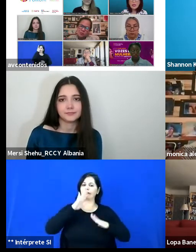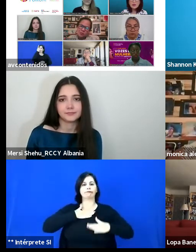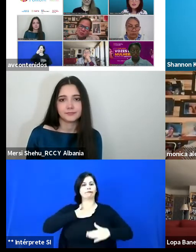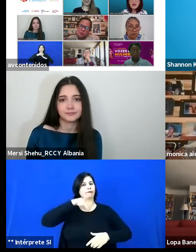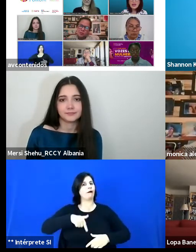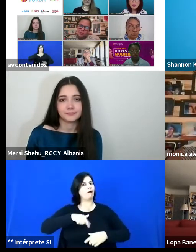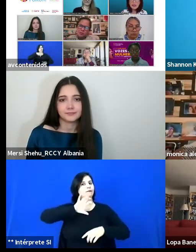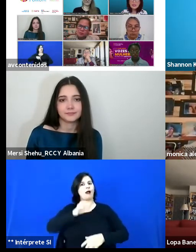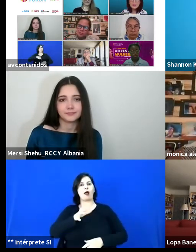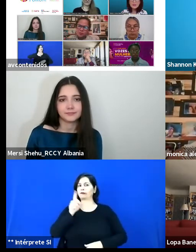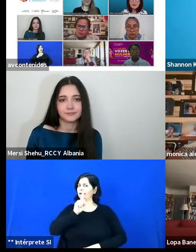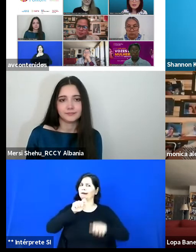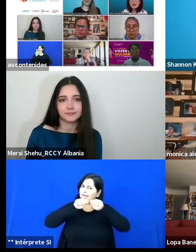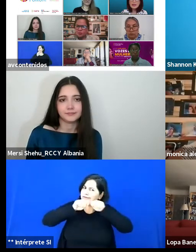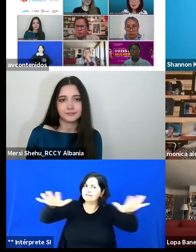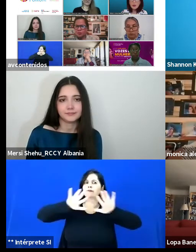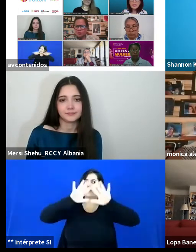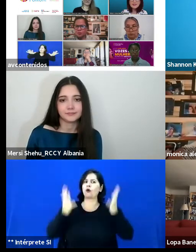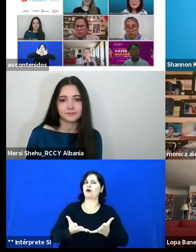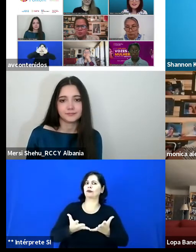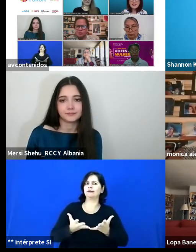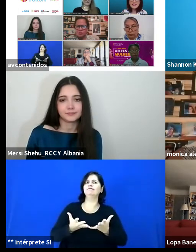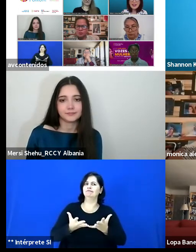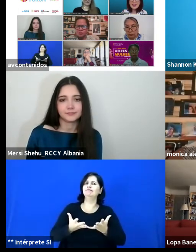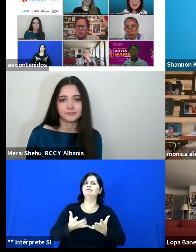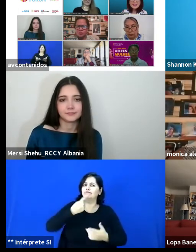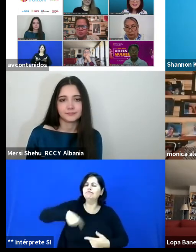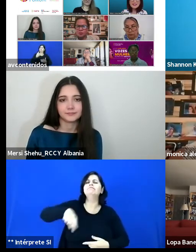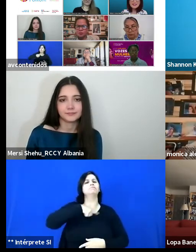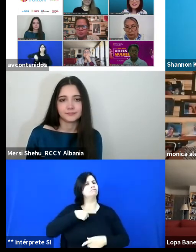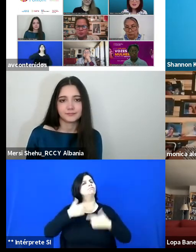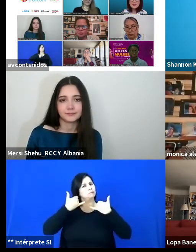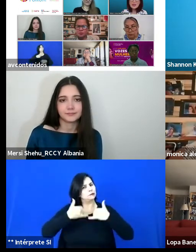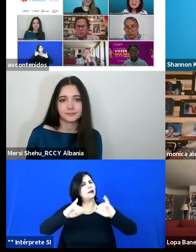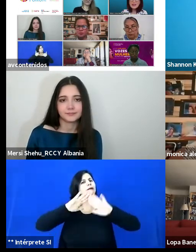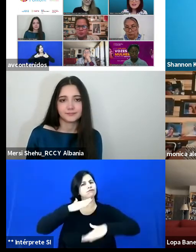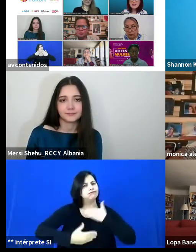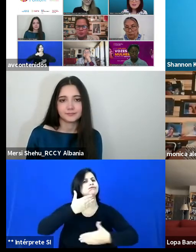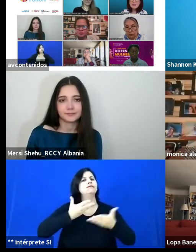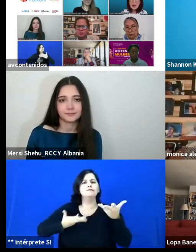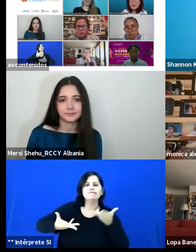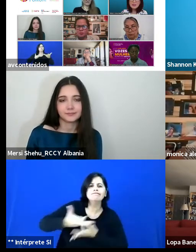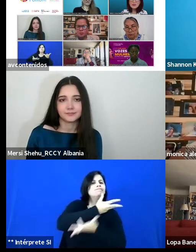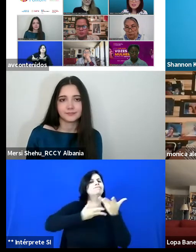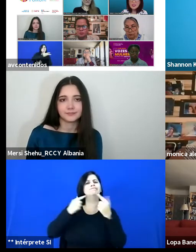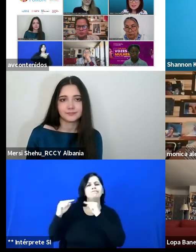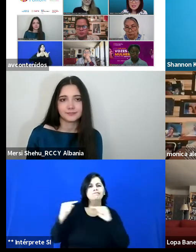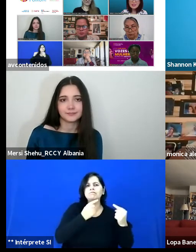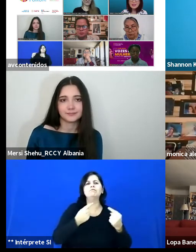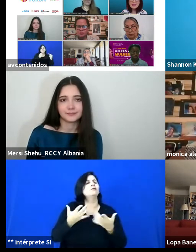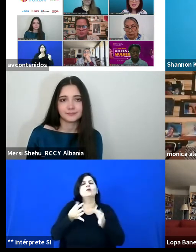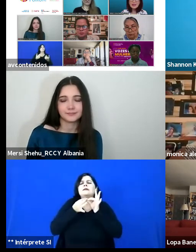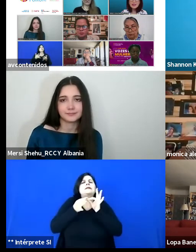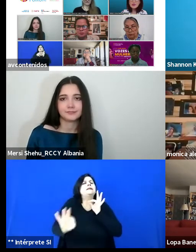acogernos a todas, las jóvenes, las grandes, nuestras madres, nuestras